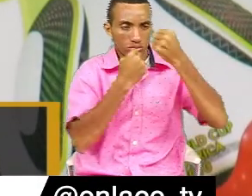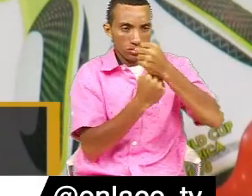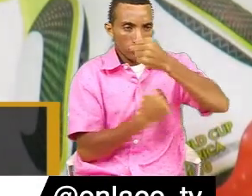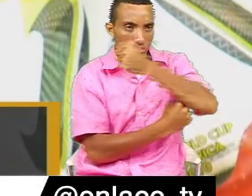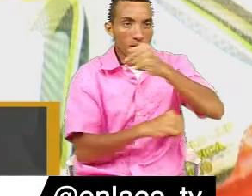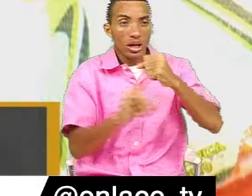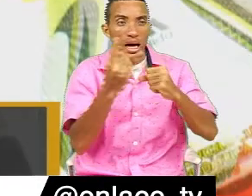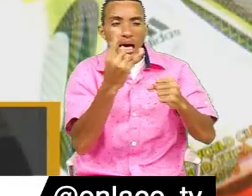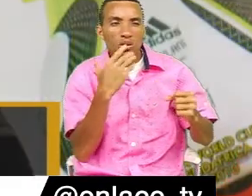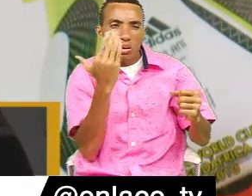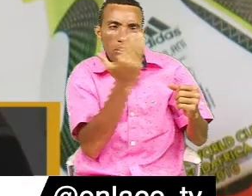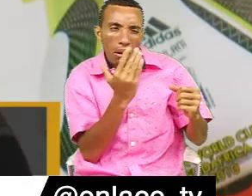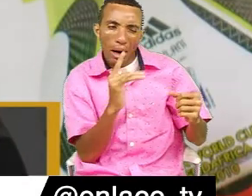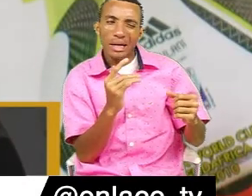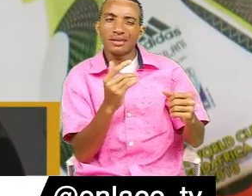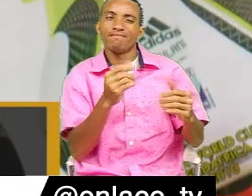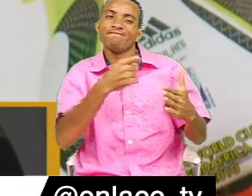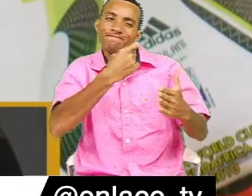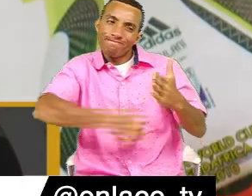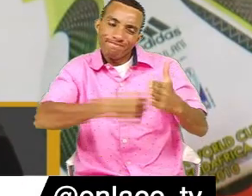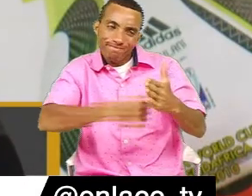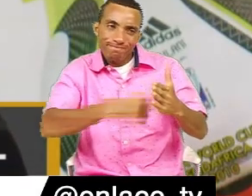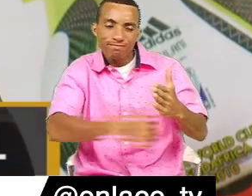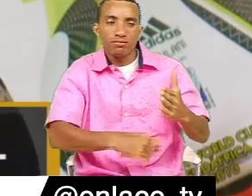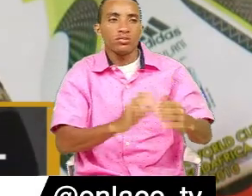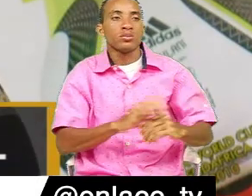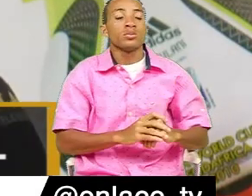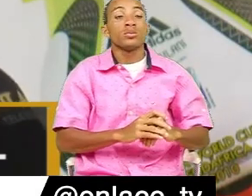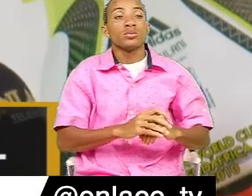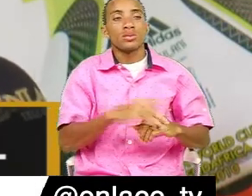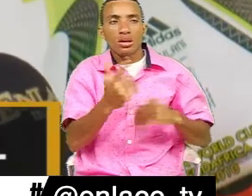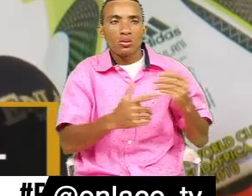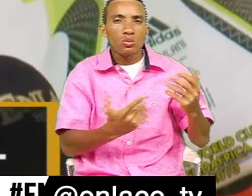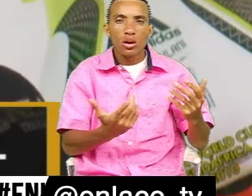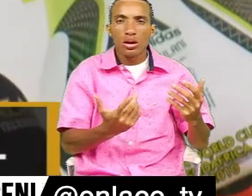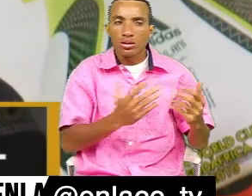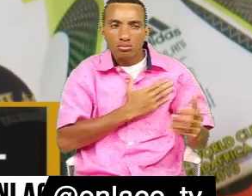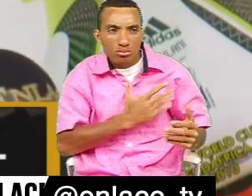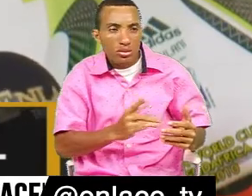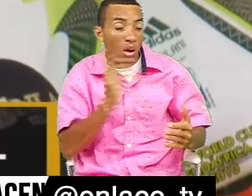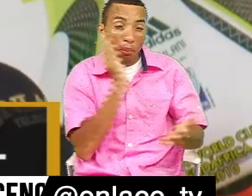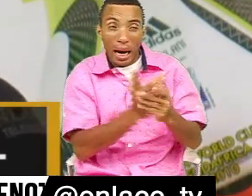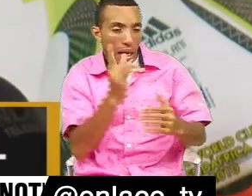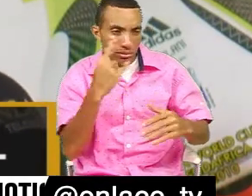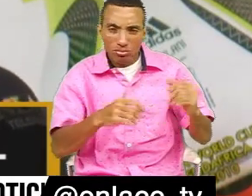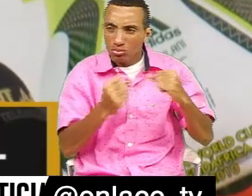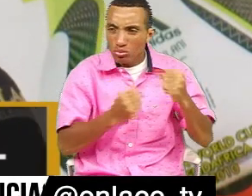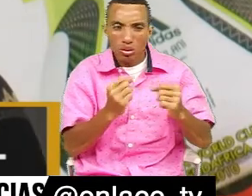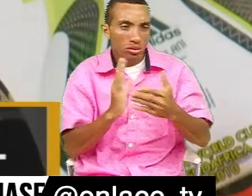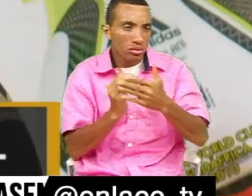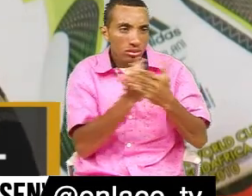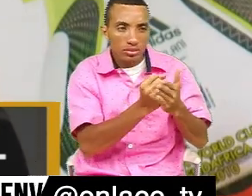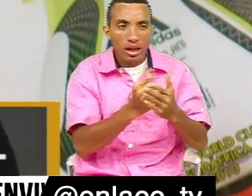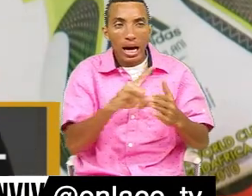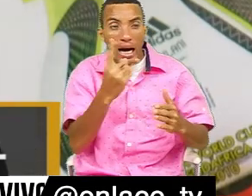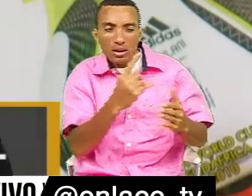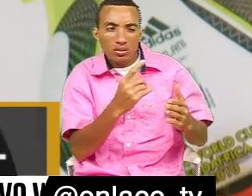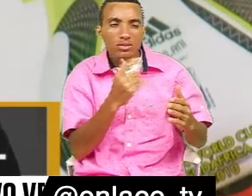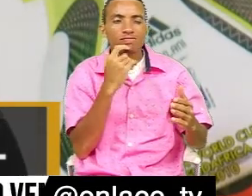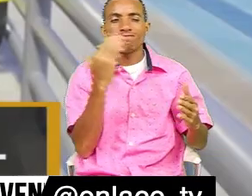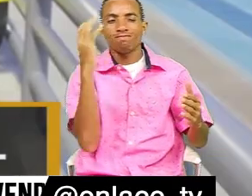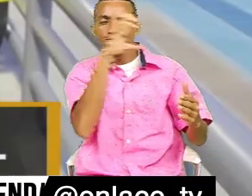durante los simulacros para evaluar esa capacidad de respuesta integrada y determinar en dónde hay vacíos que debamos cumplir, que